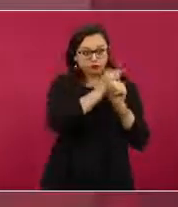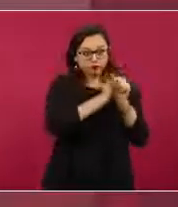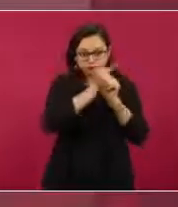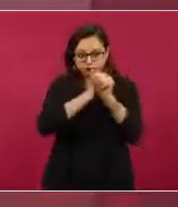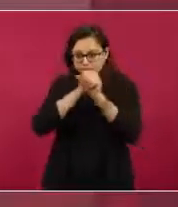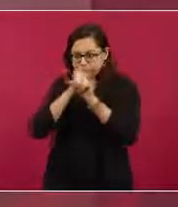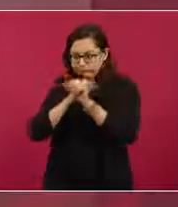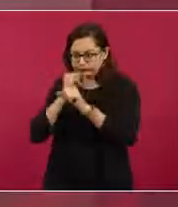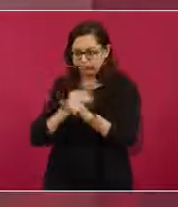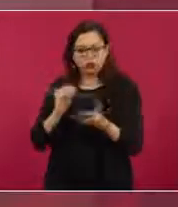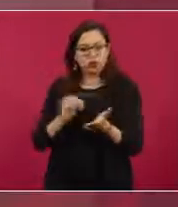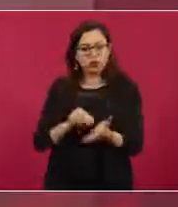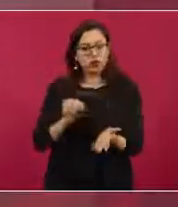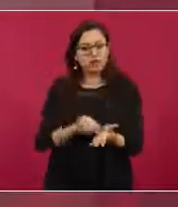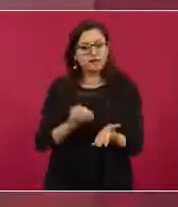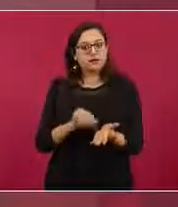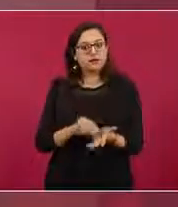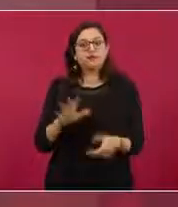por eso